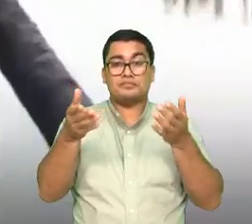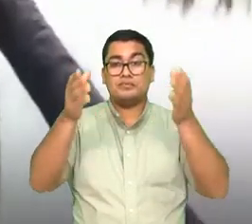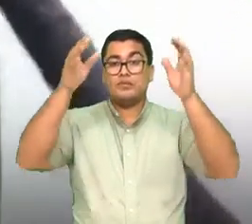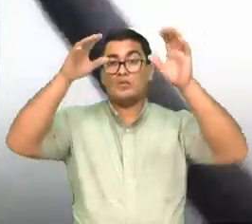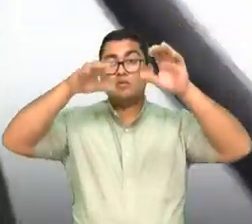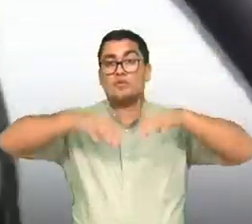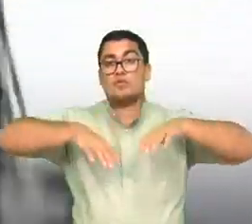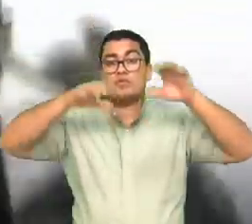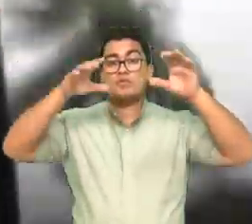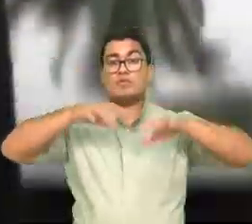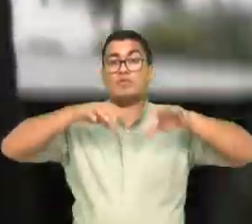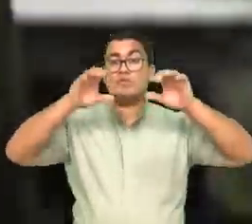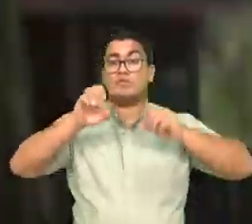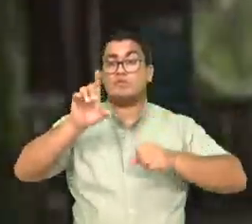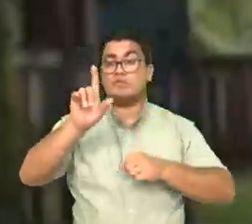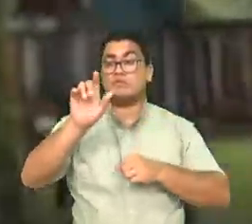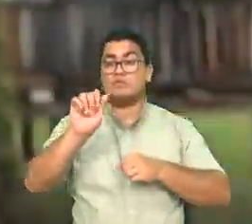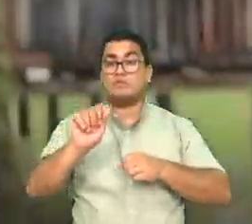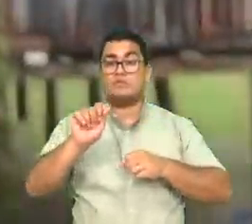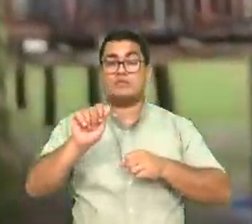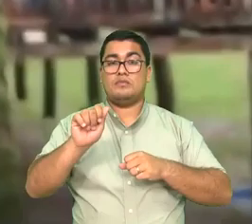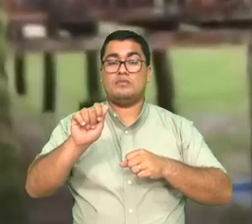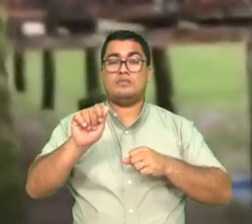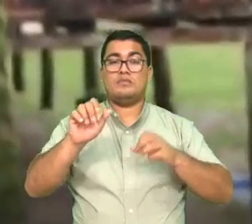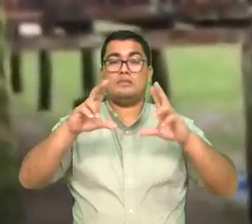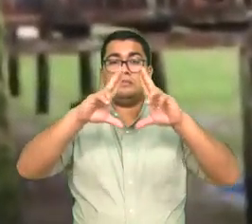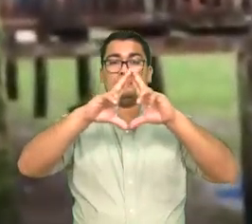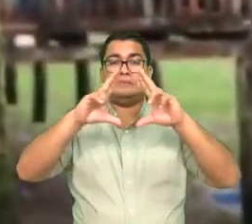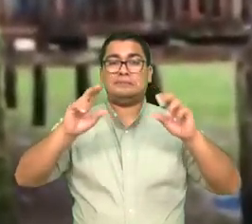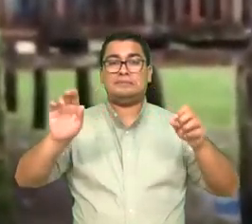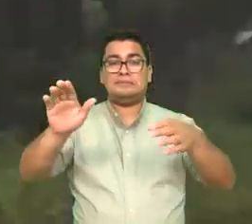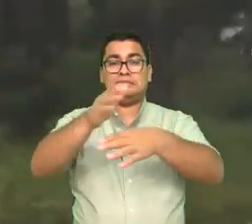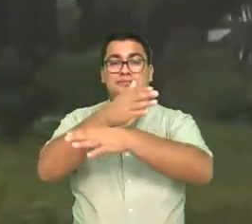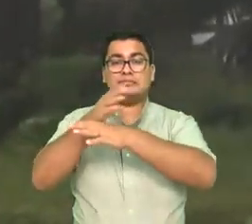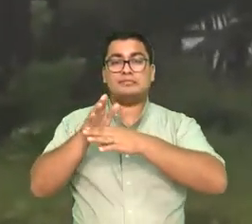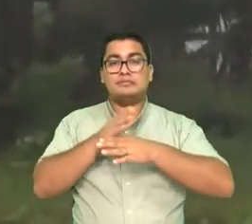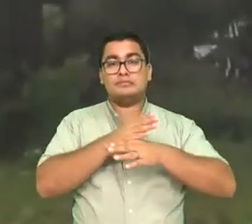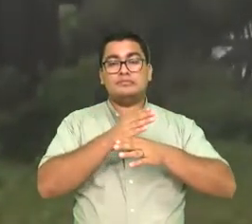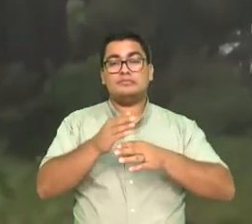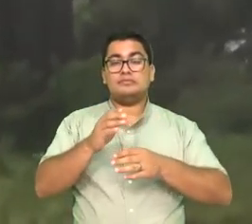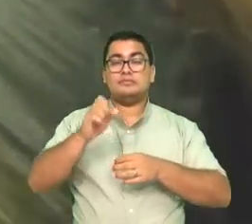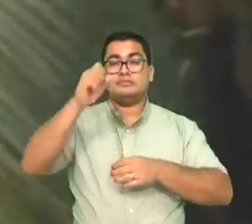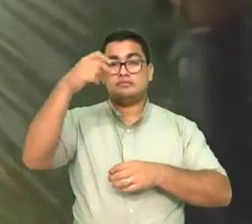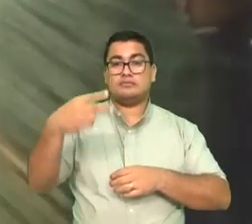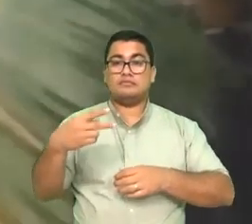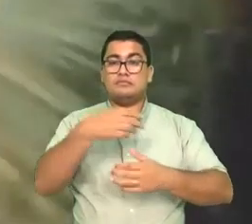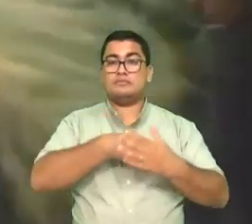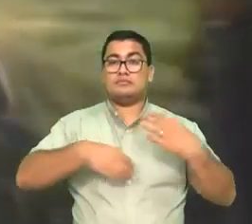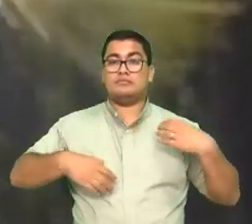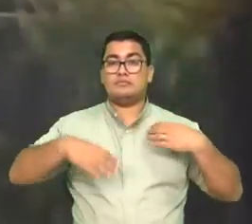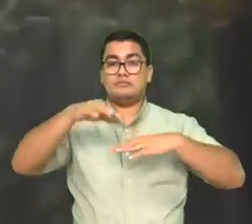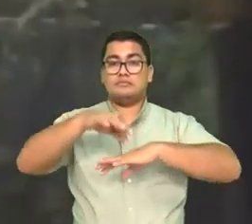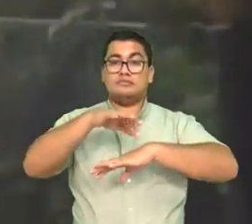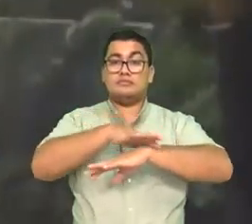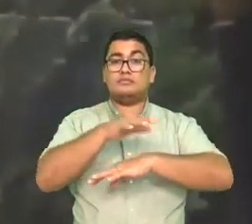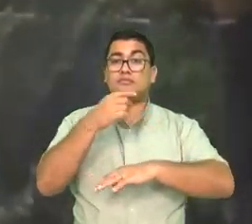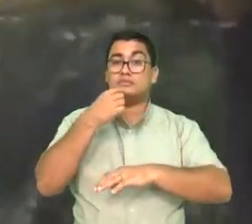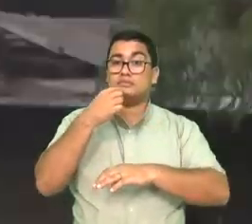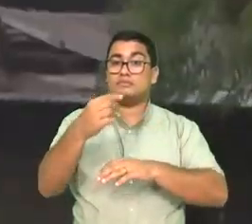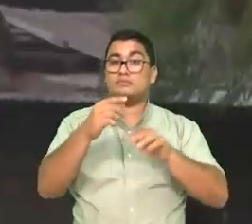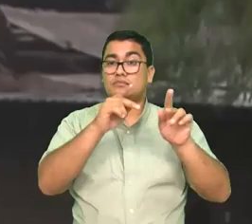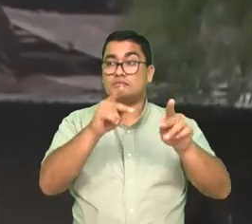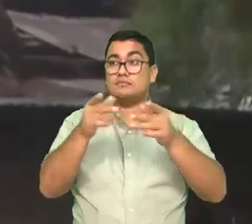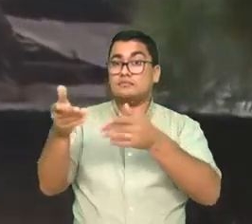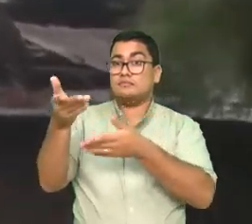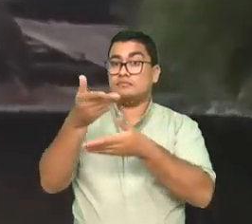está dejando ETA por el norte, centro y pacífico del país. La vicemandataria precisó que no tenemos que confiarnos y